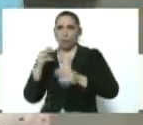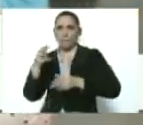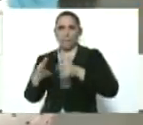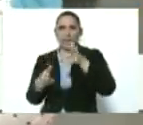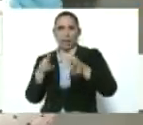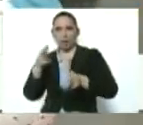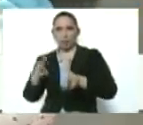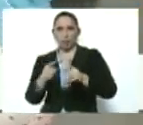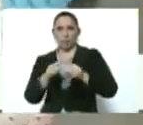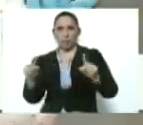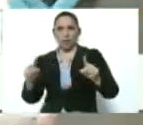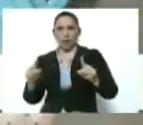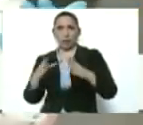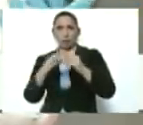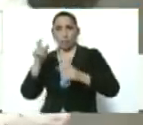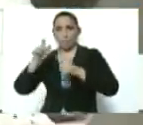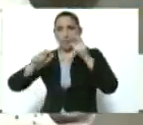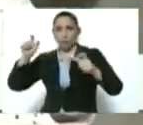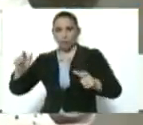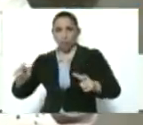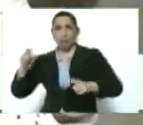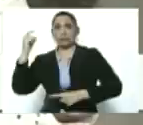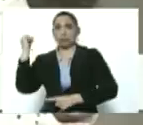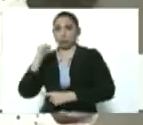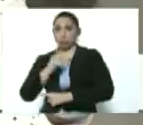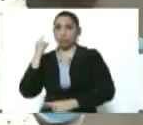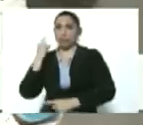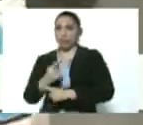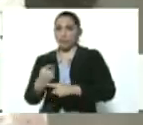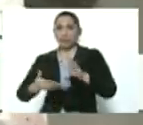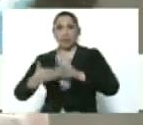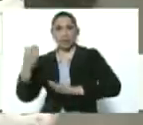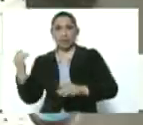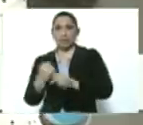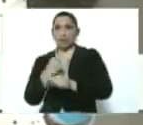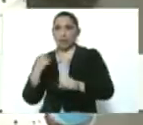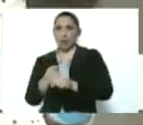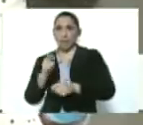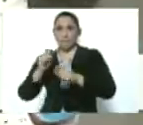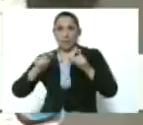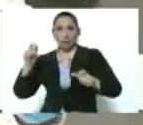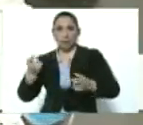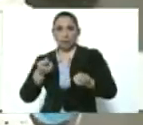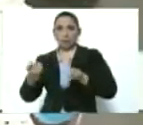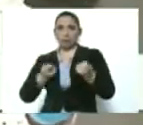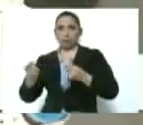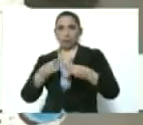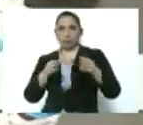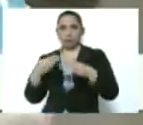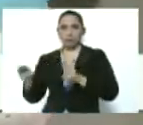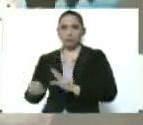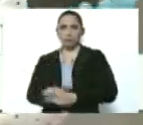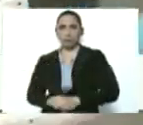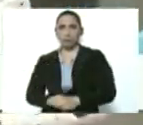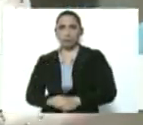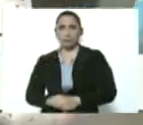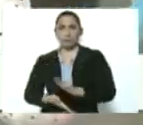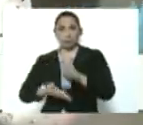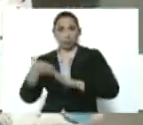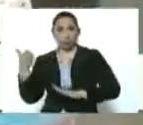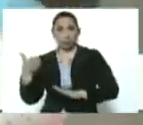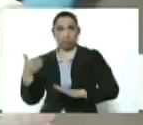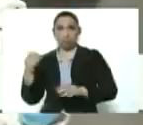para todo ese personal que si debe salir a trabajar el personal de servicio público que si debe salir a trabajar entonces